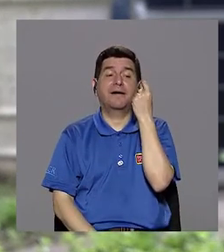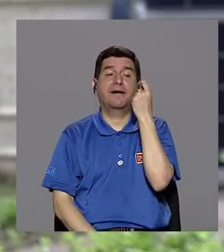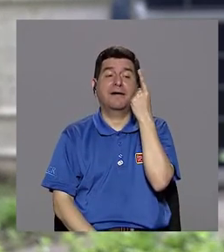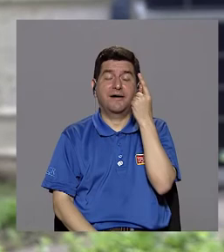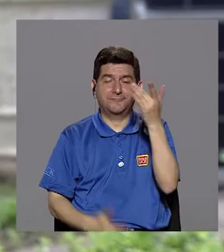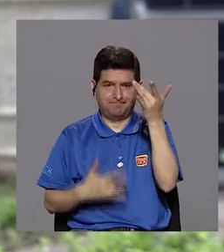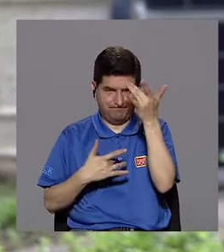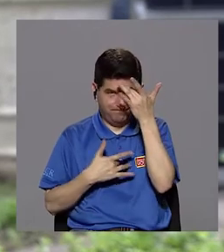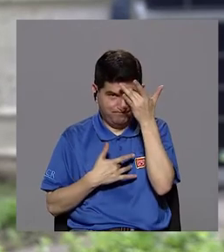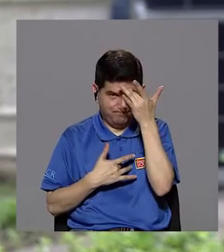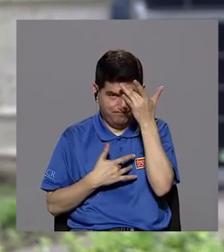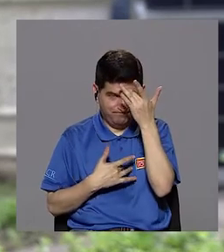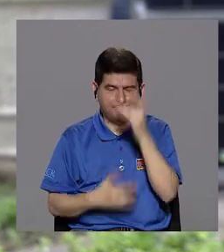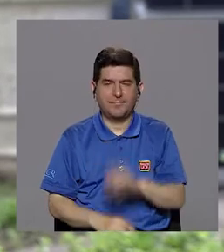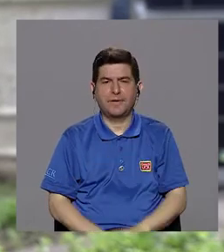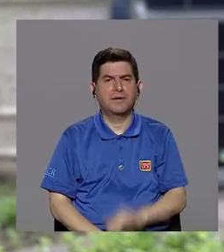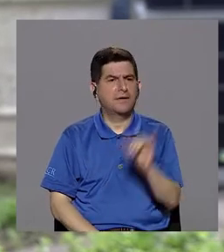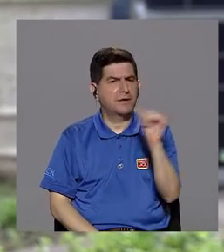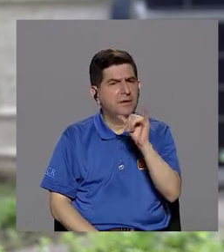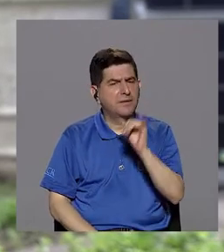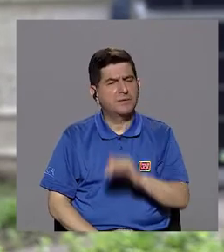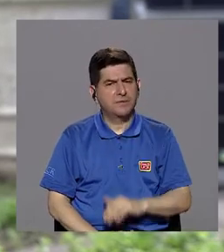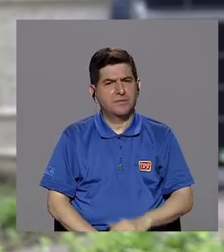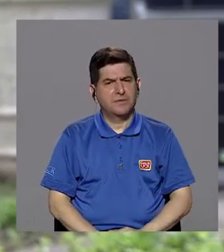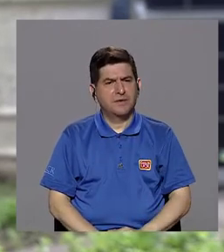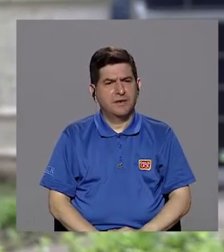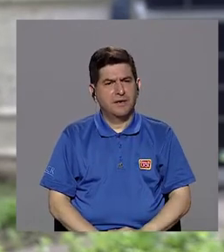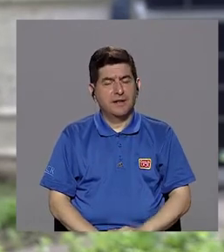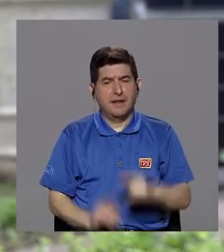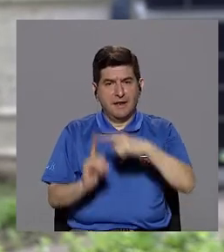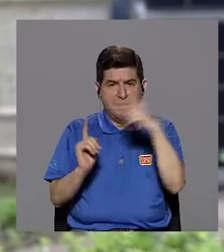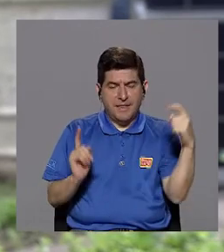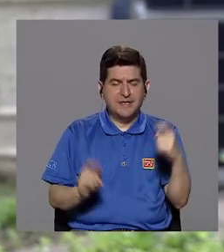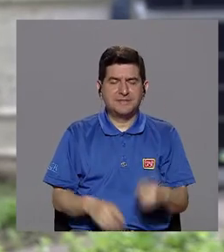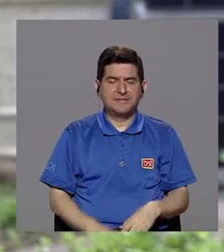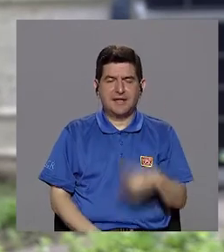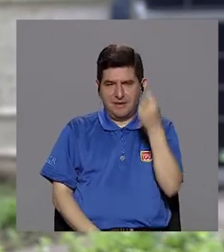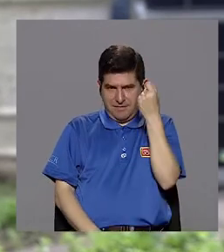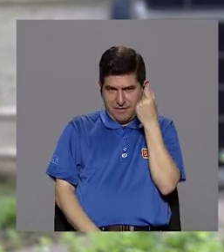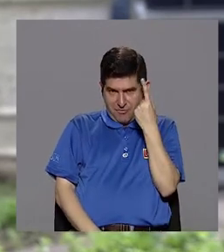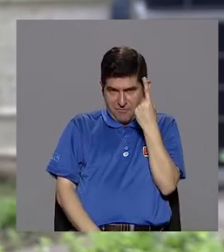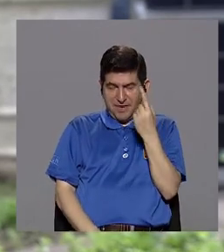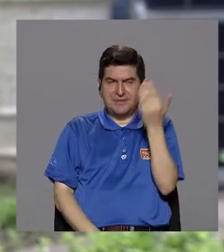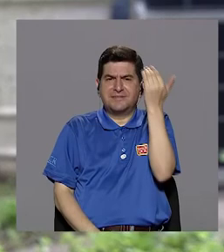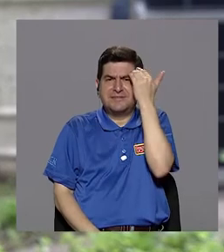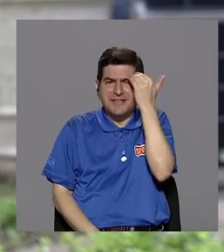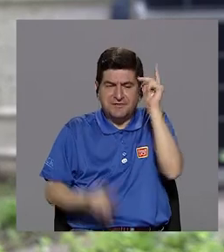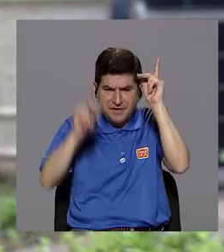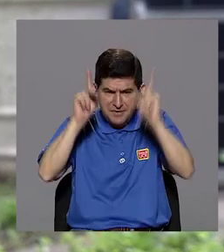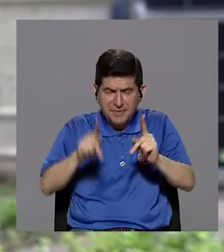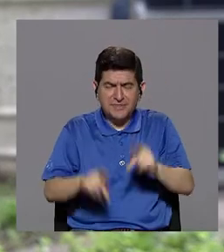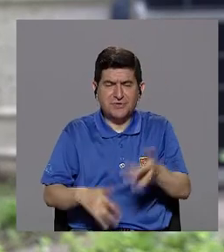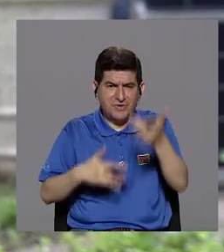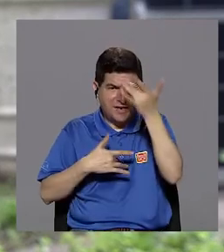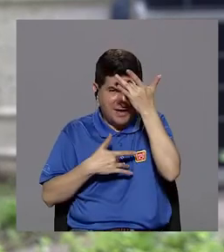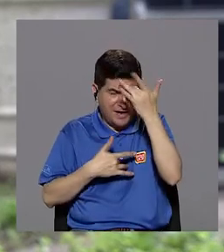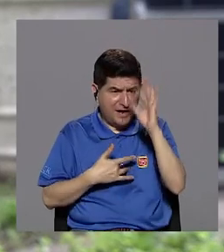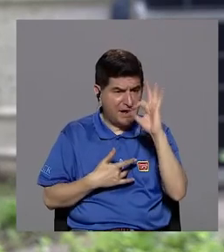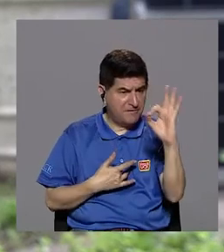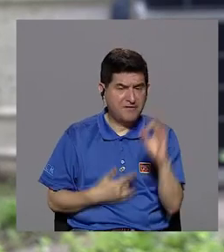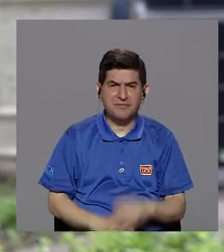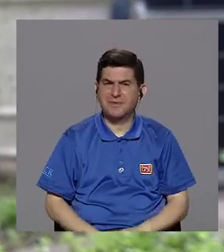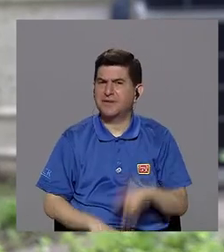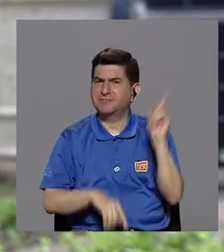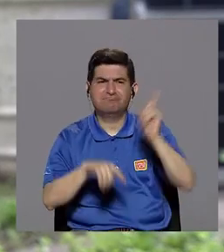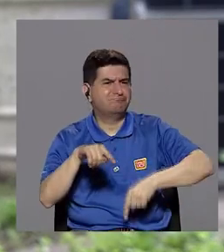enfermedad, pueden, a partir de esta comprensión, saber que la persona con fibromialgia muchas veces